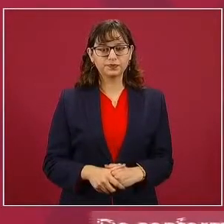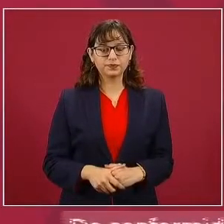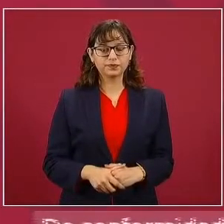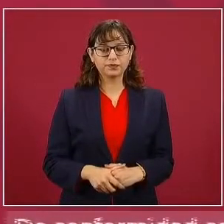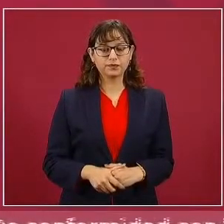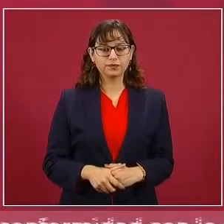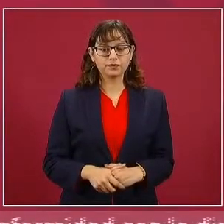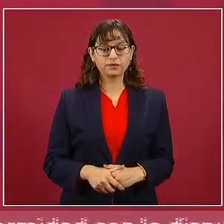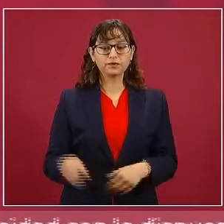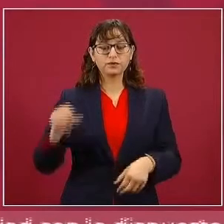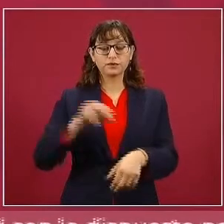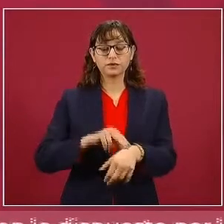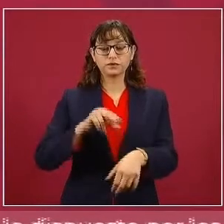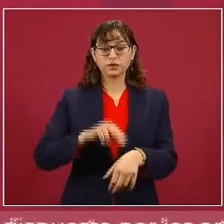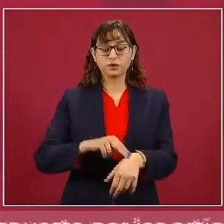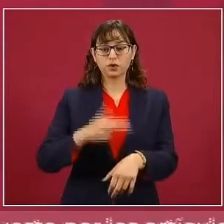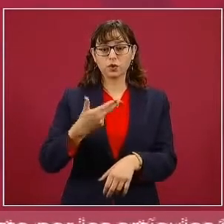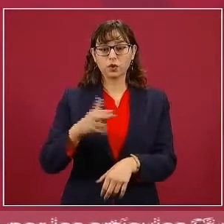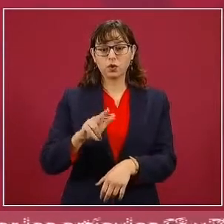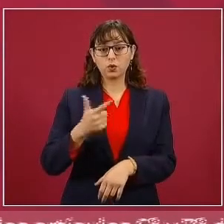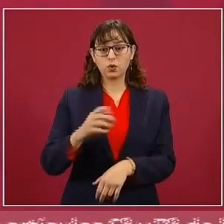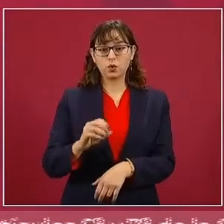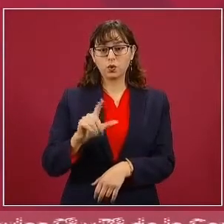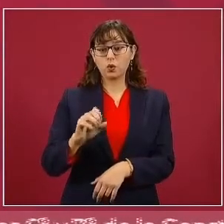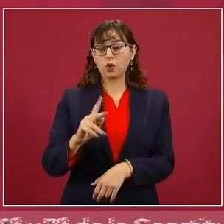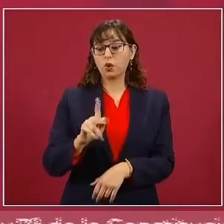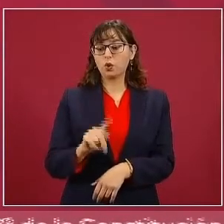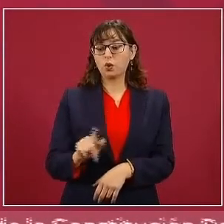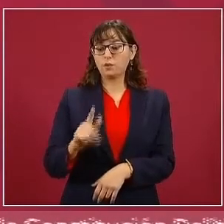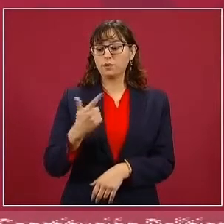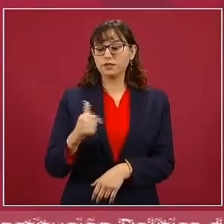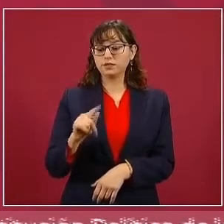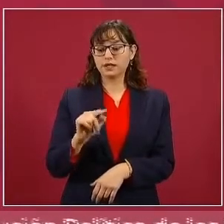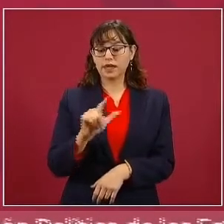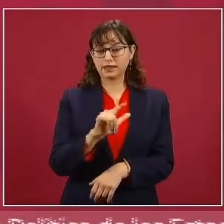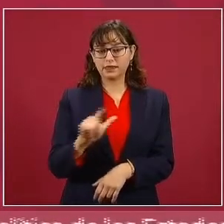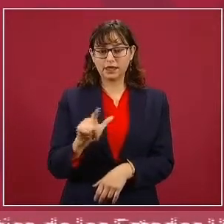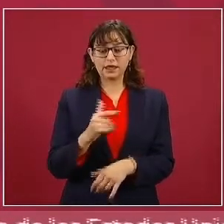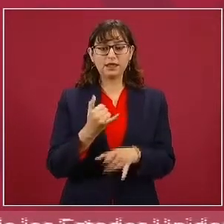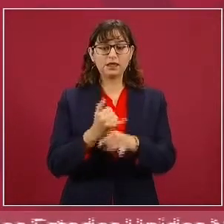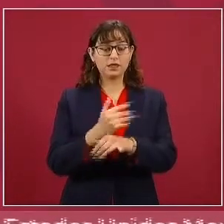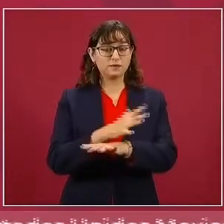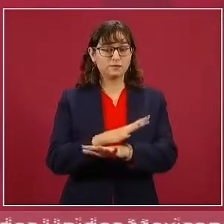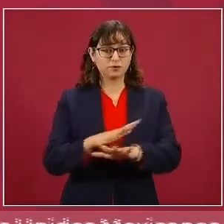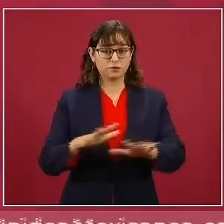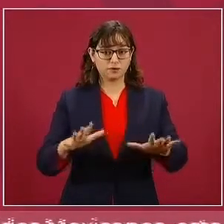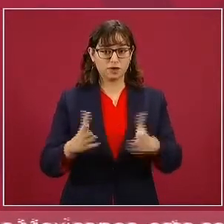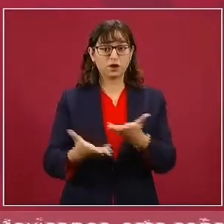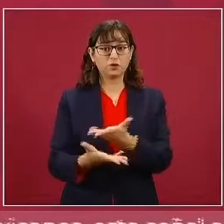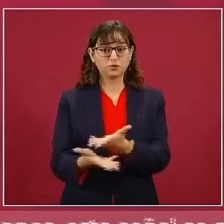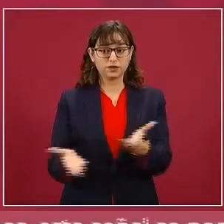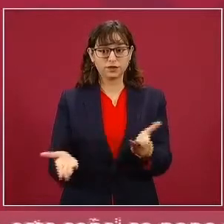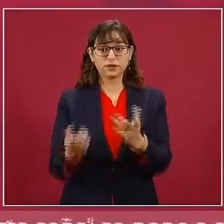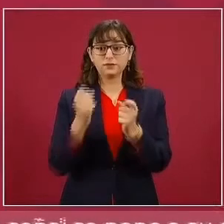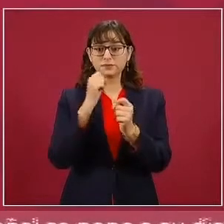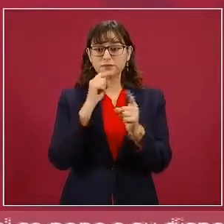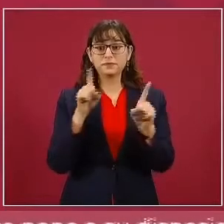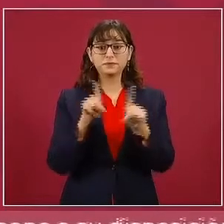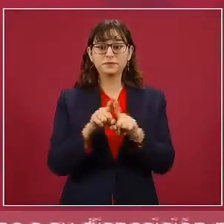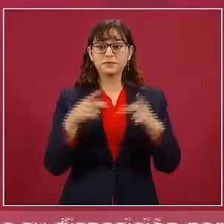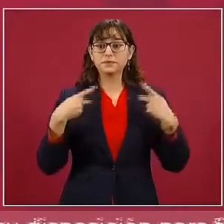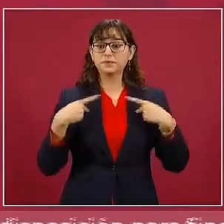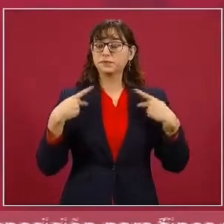El doctor Hugo López-Gatell va a informarles y va a informar a toda la gente que